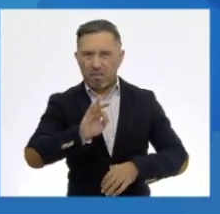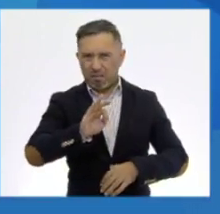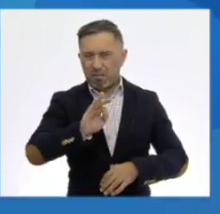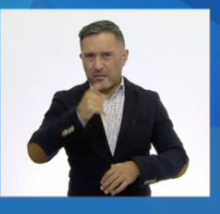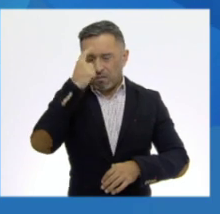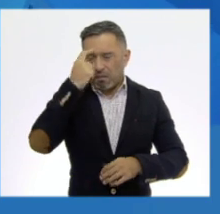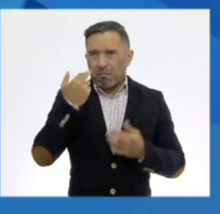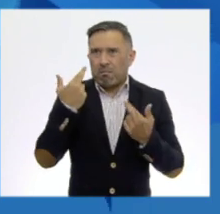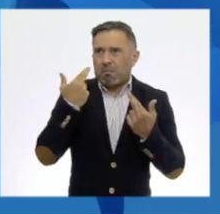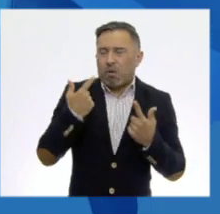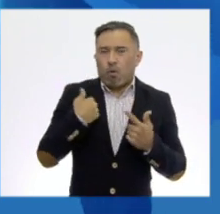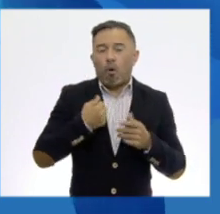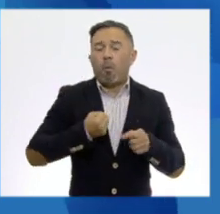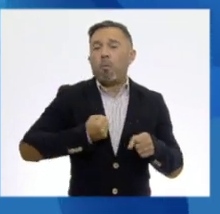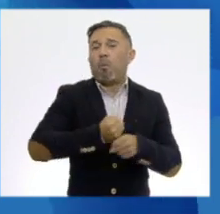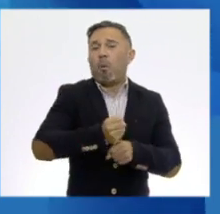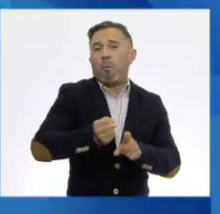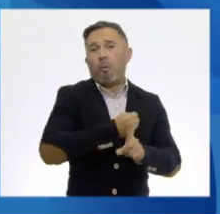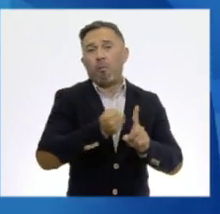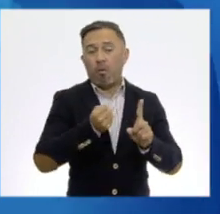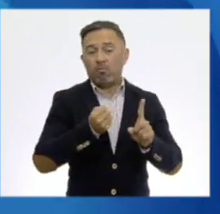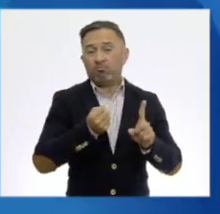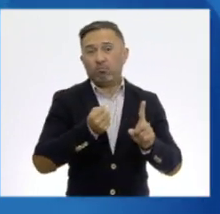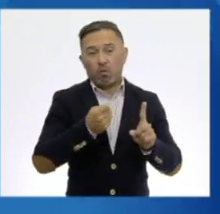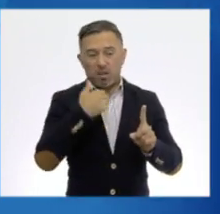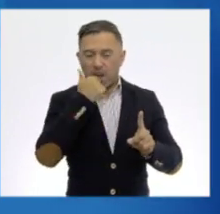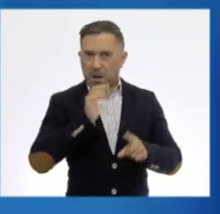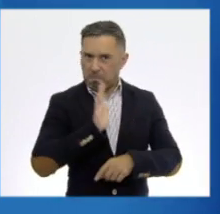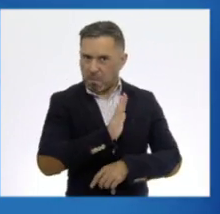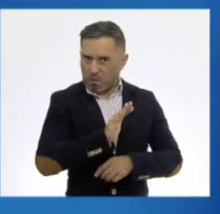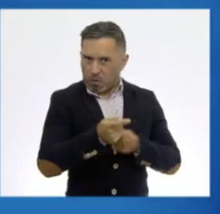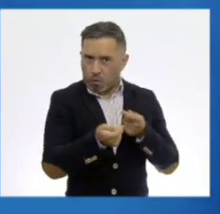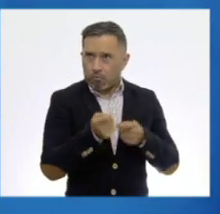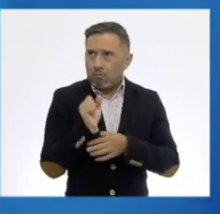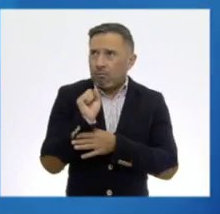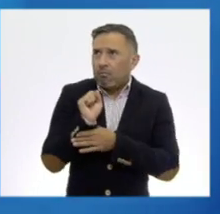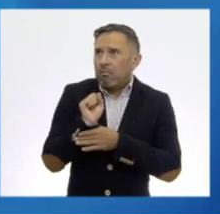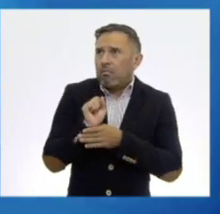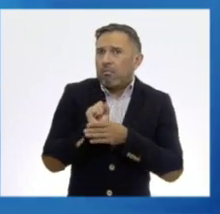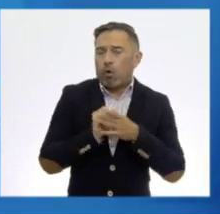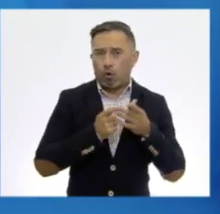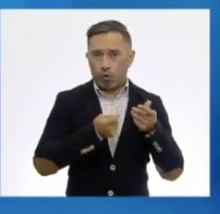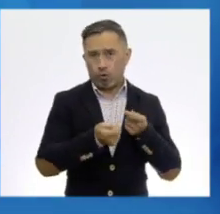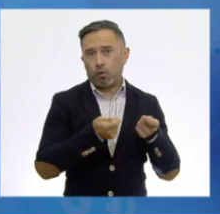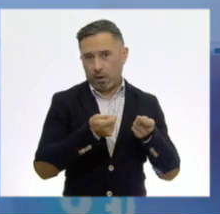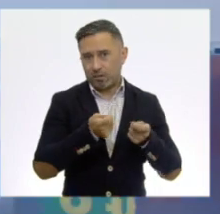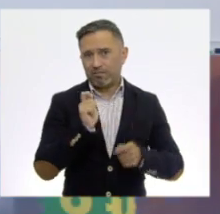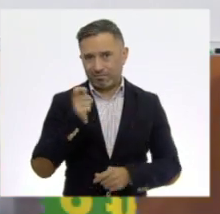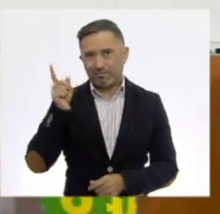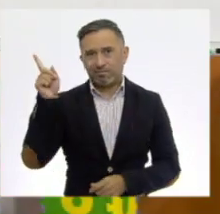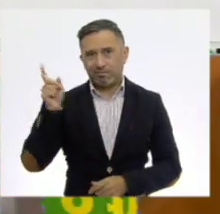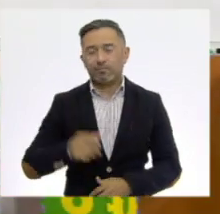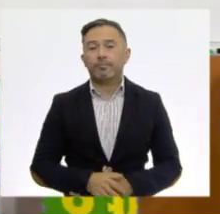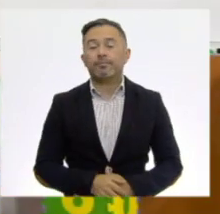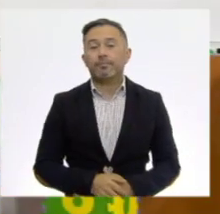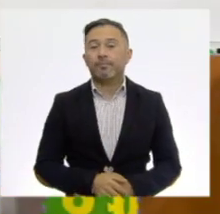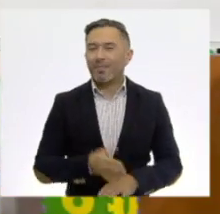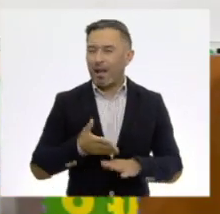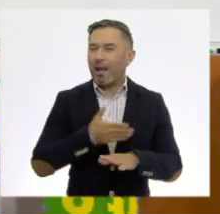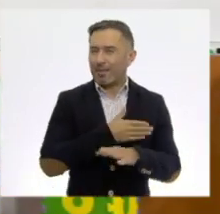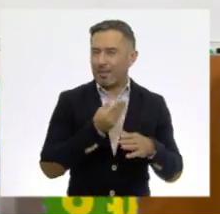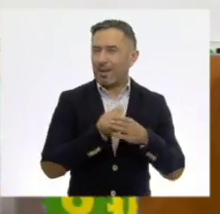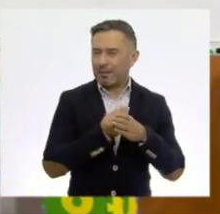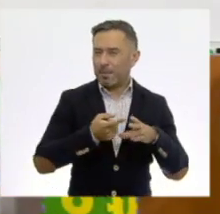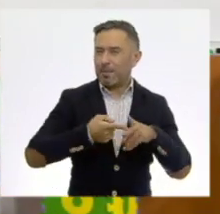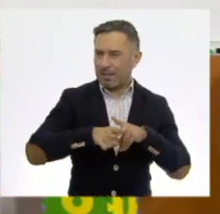intimidar o controlar. Que es más o menos lo que ya habíamos platicado al inicio de la clase. Sin embargo, también vale la